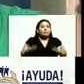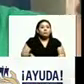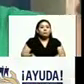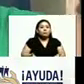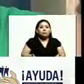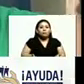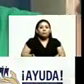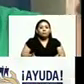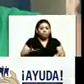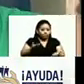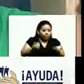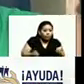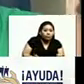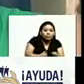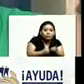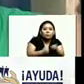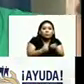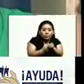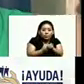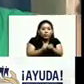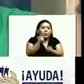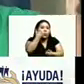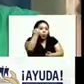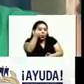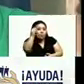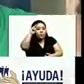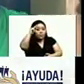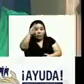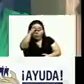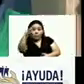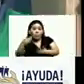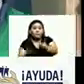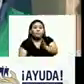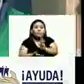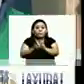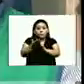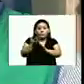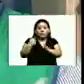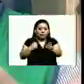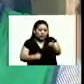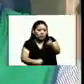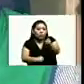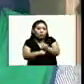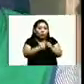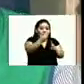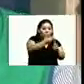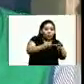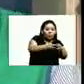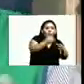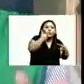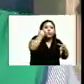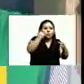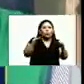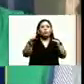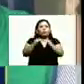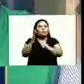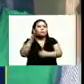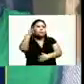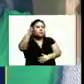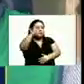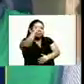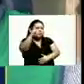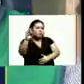Si le apostamos a los jóvenes, le estamos apostando a nuestro país Si invertimos en los jóvenes, estamos invirtiendo en nuestro país O sea,